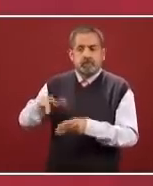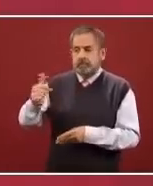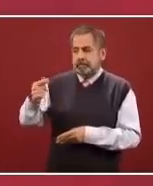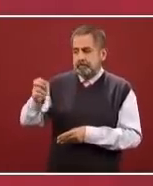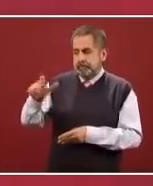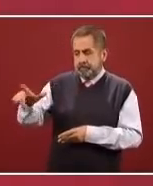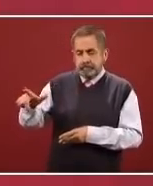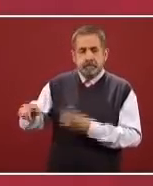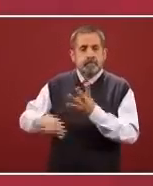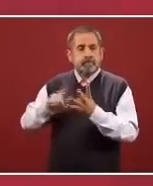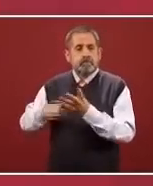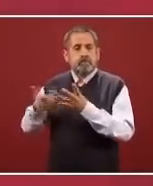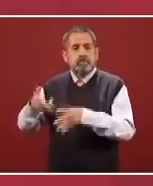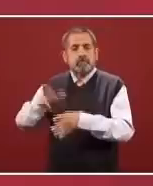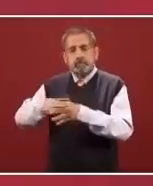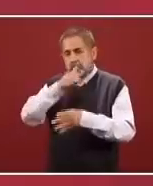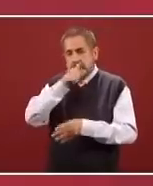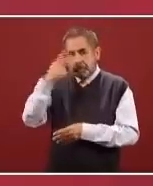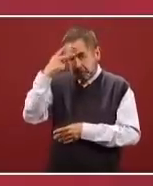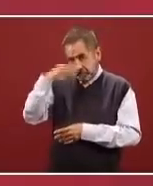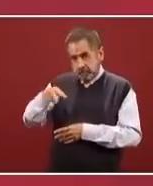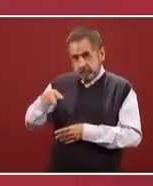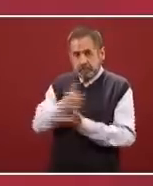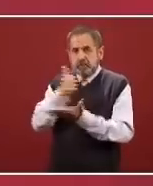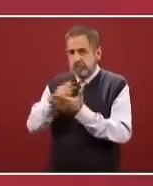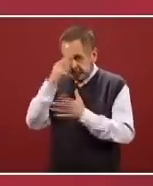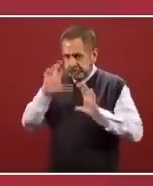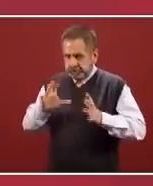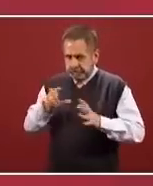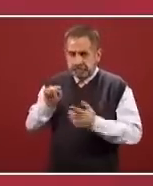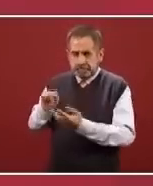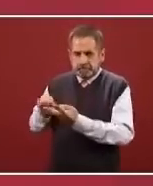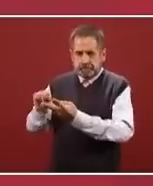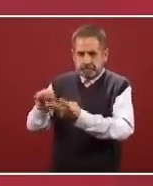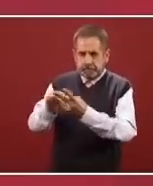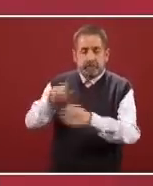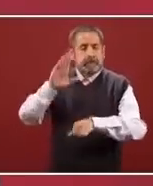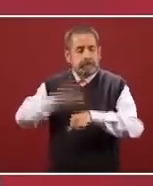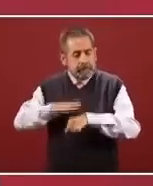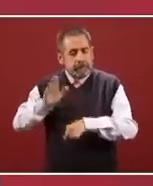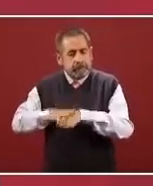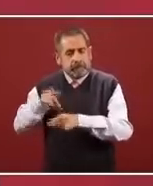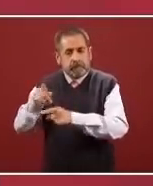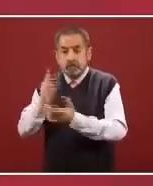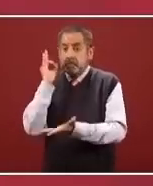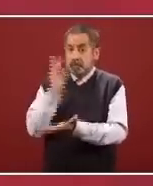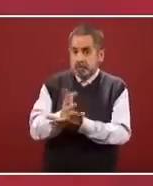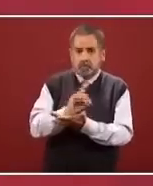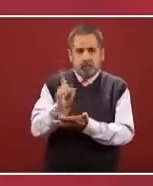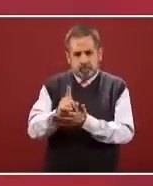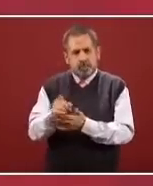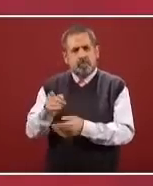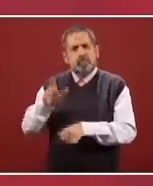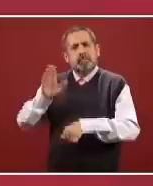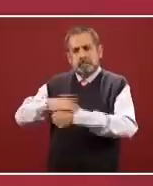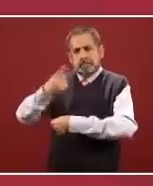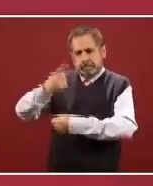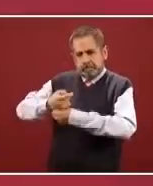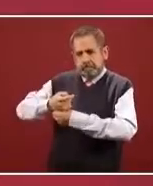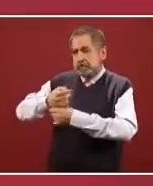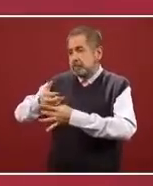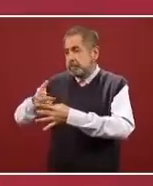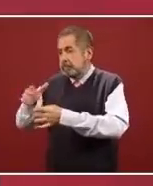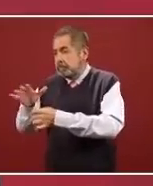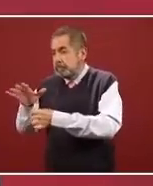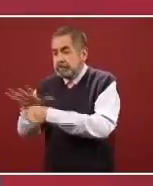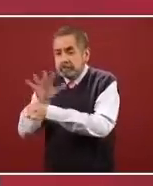y el Hospital Juárez de México en la Ciudad de México. Dije predominantemente, no exclusivamente.